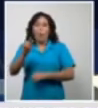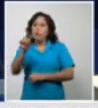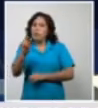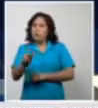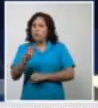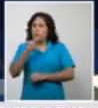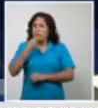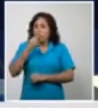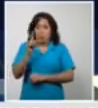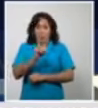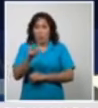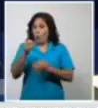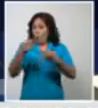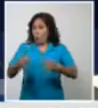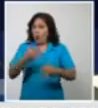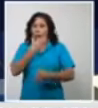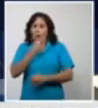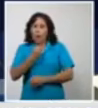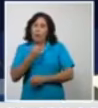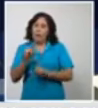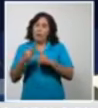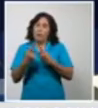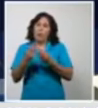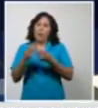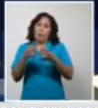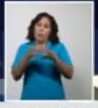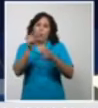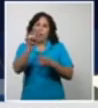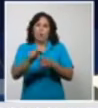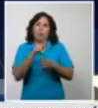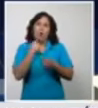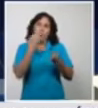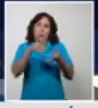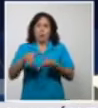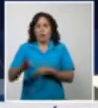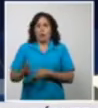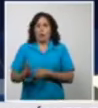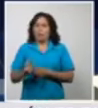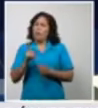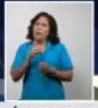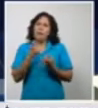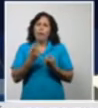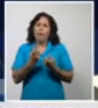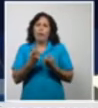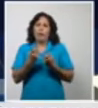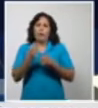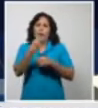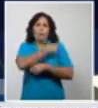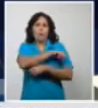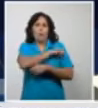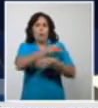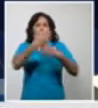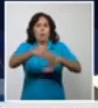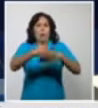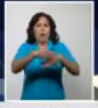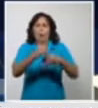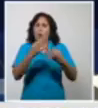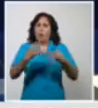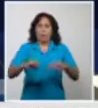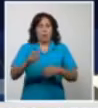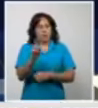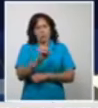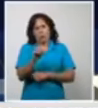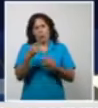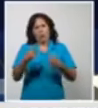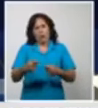edad, pues siempre hay un grupo de personas que fallecen, o sea, no hay por qué exponer a la población. Pero tiene que ser entre el